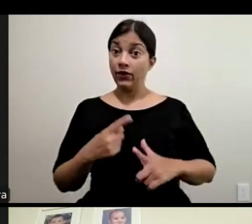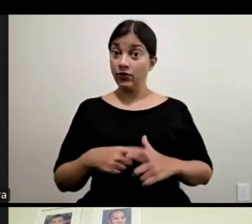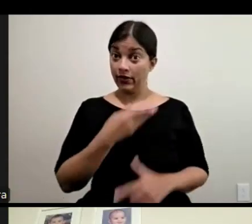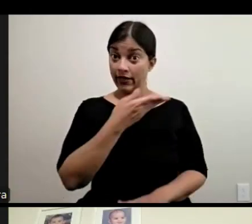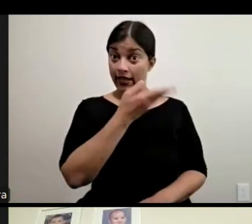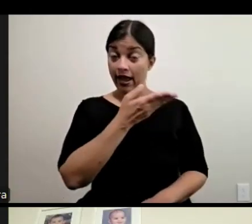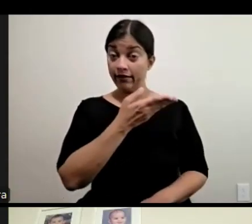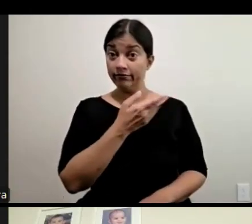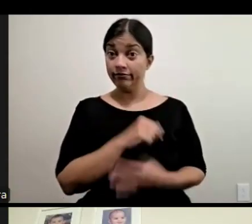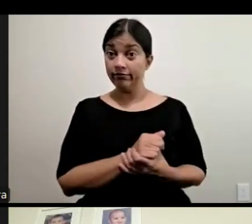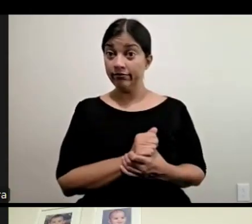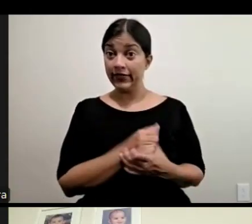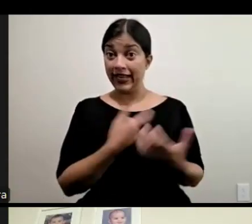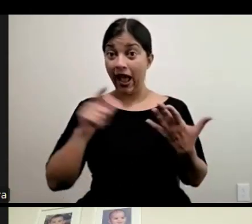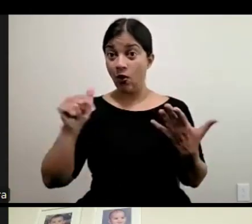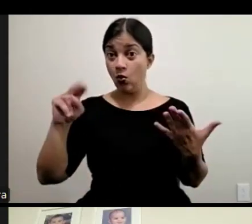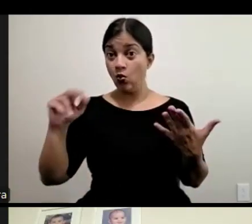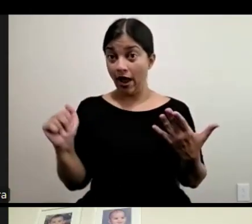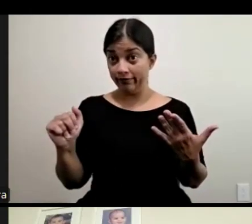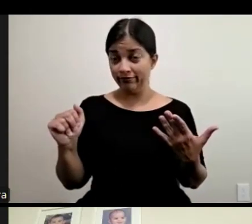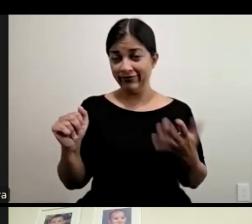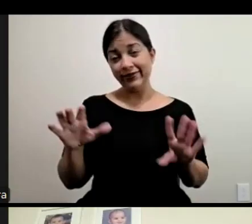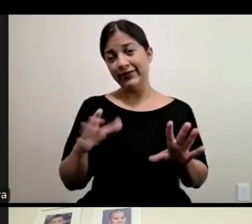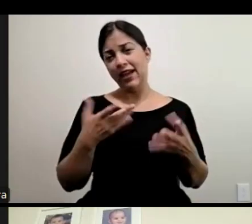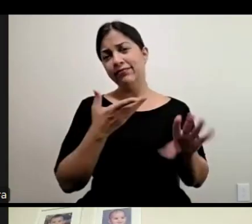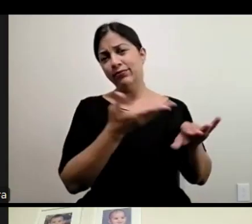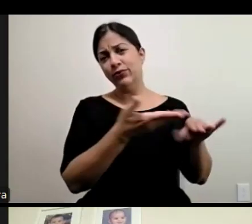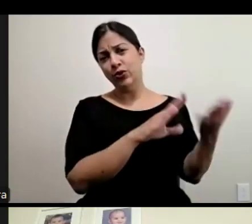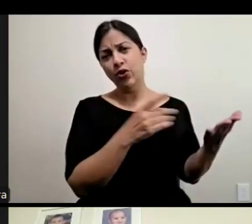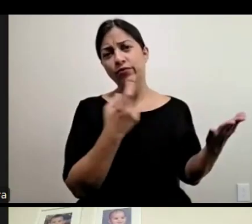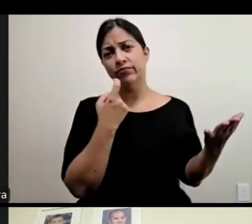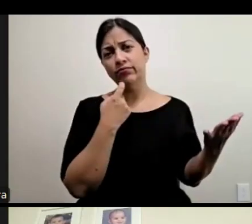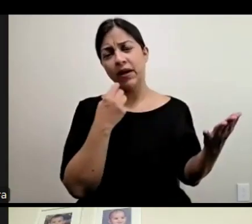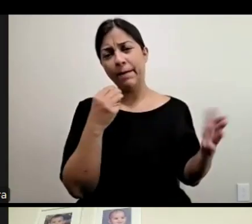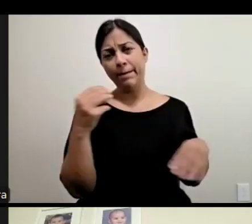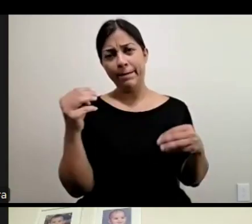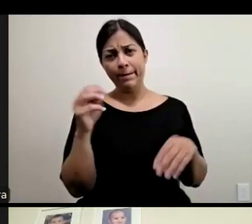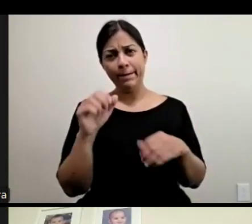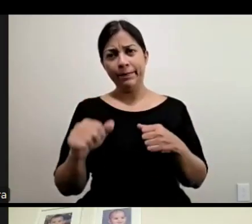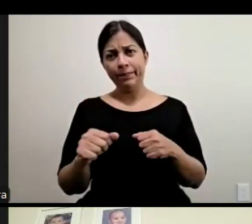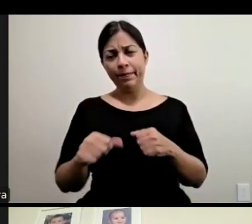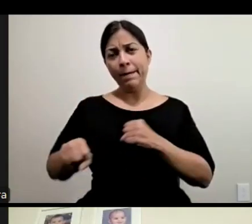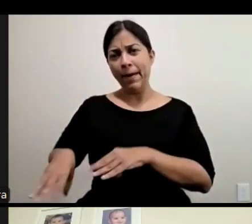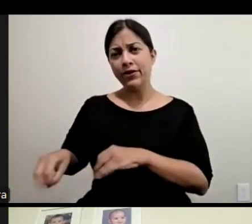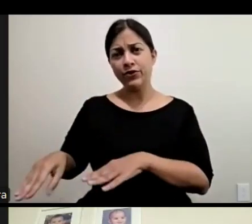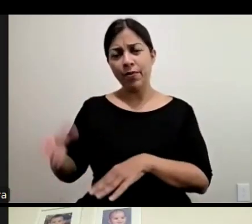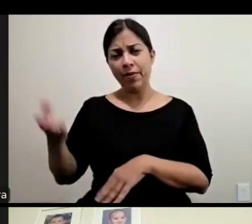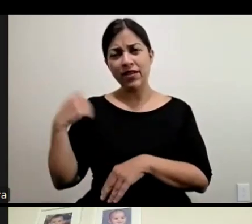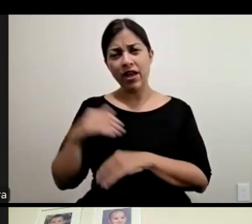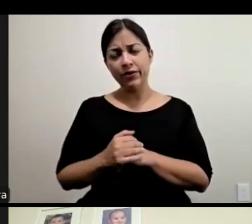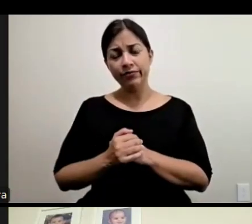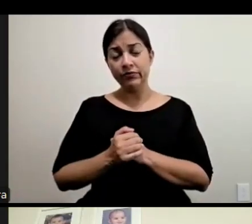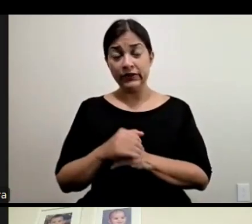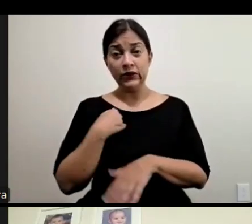está en la UNAM, estaba porque falleció en marzo pasado ahora. Le dio cáncer de páncreas y falleció en cuestión de